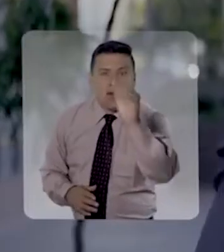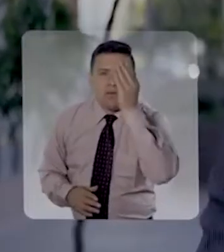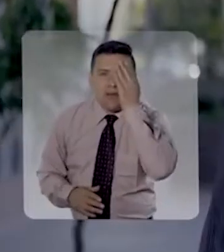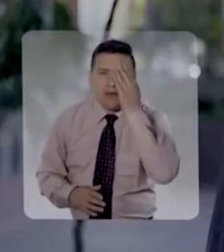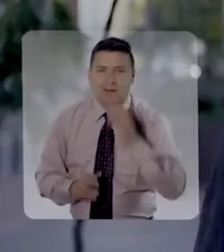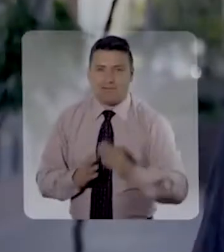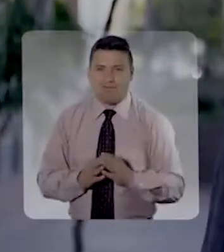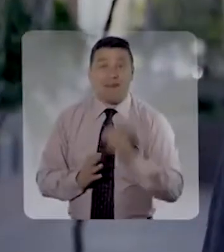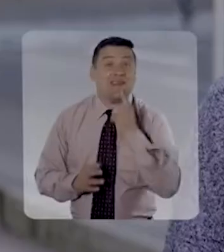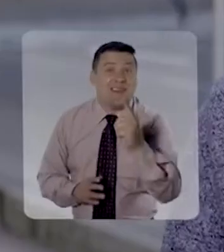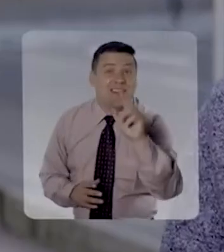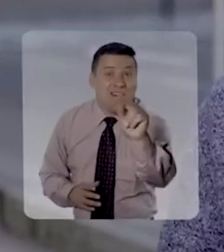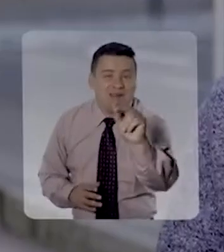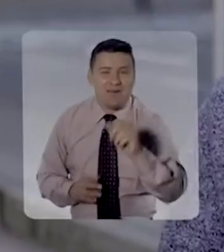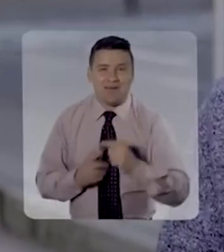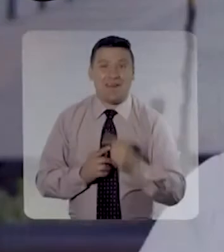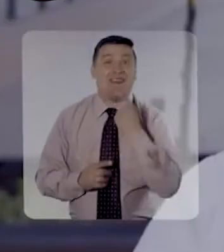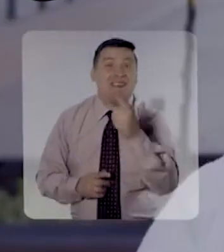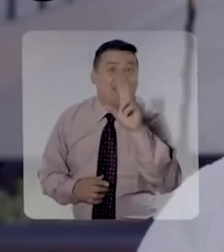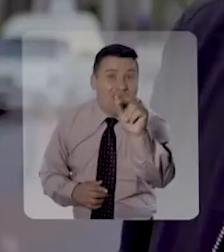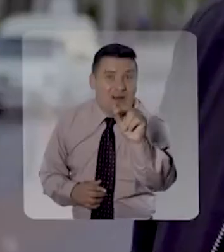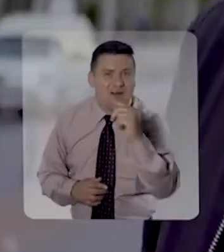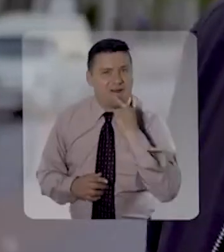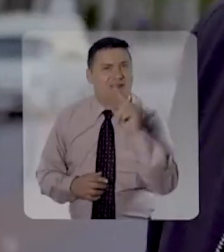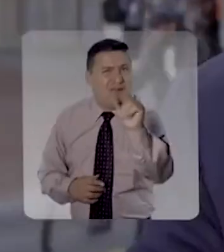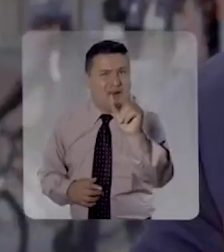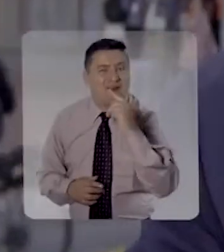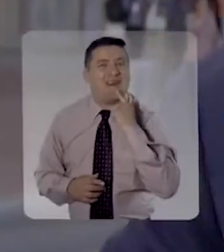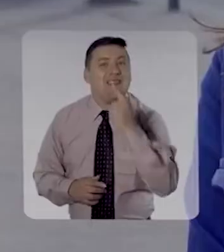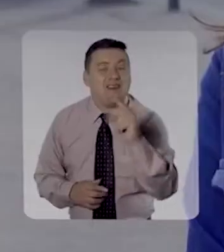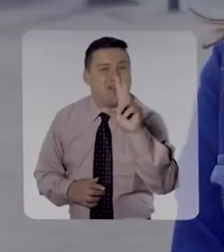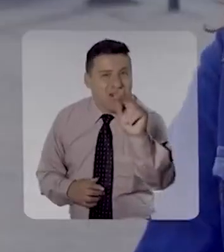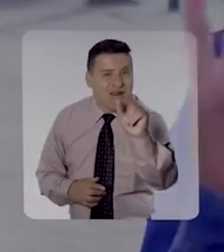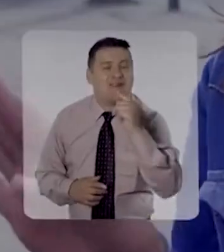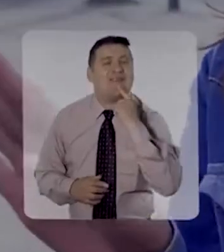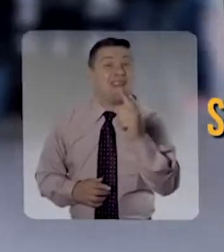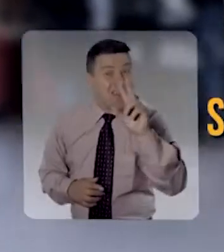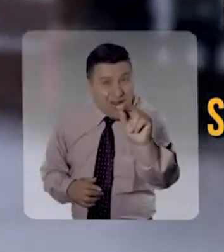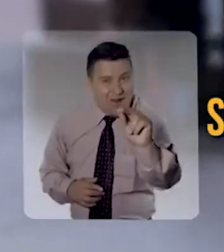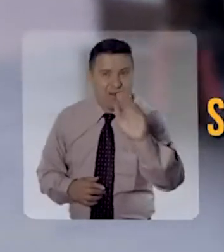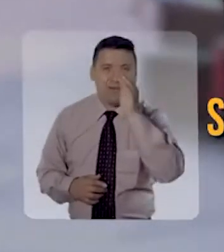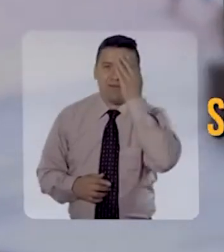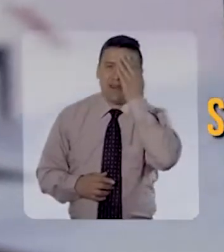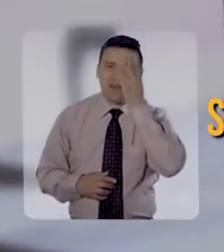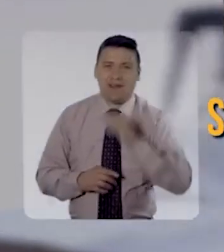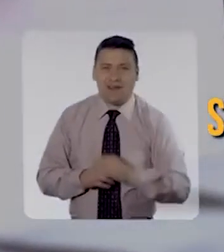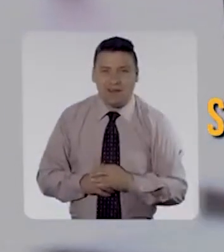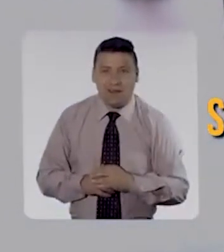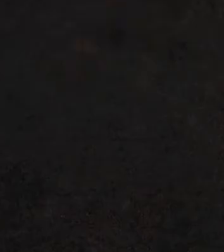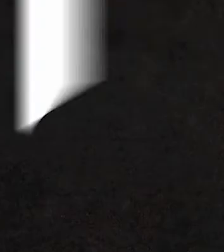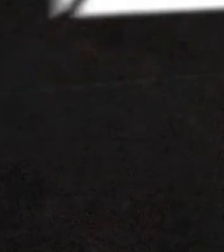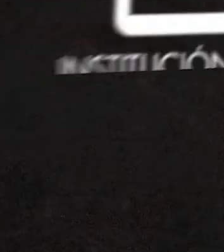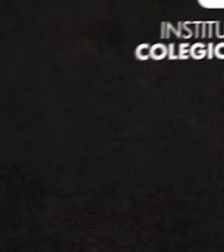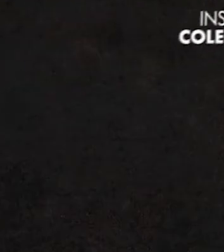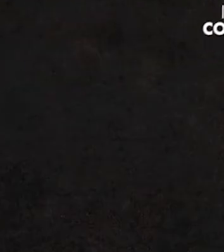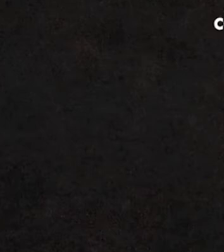Dile no a la piratería. Di no. No. No. No. Di no. Di no a la piratería.